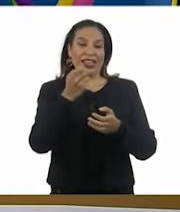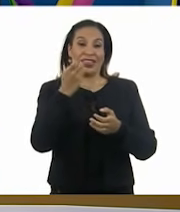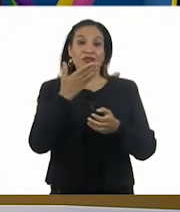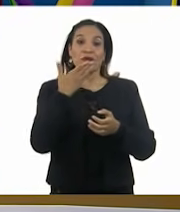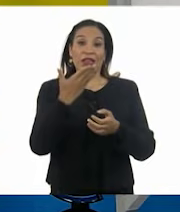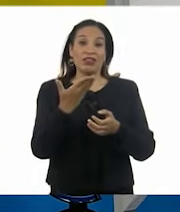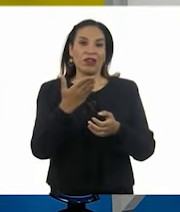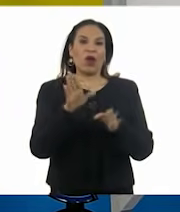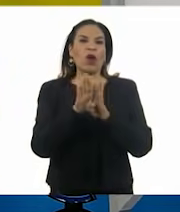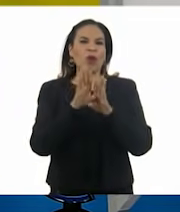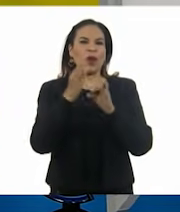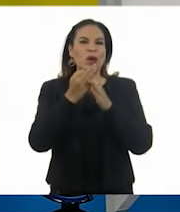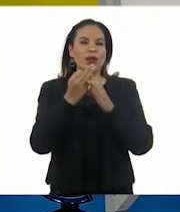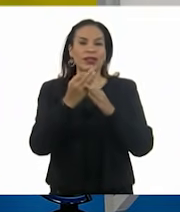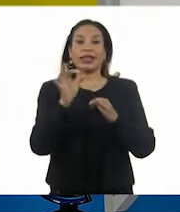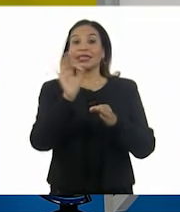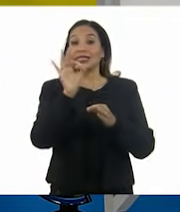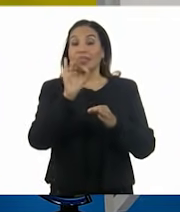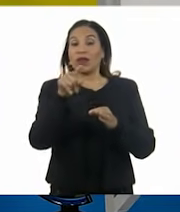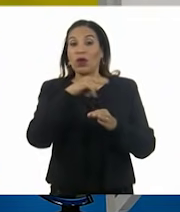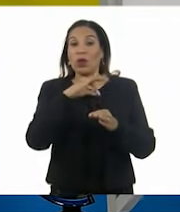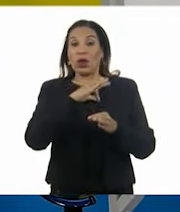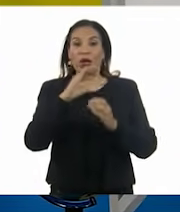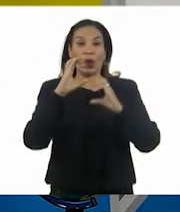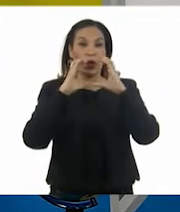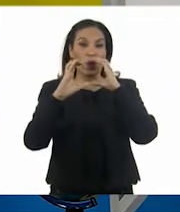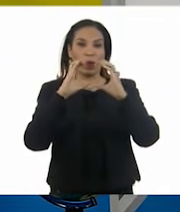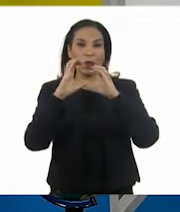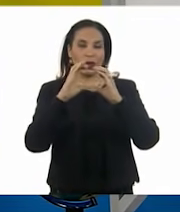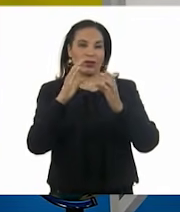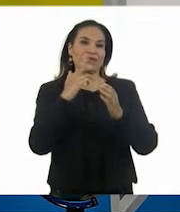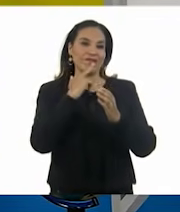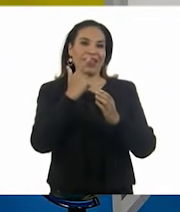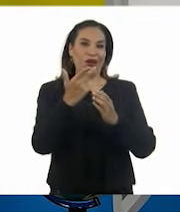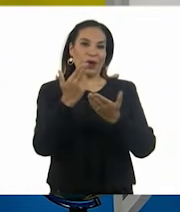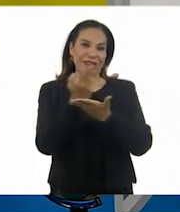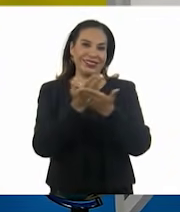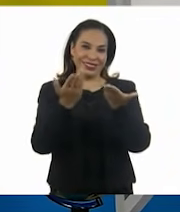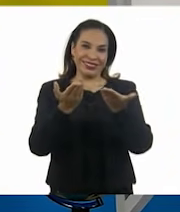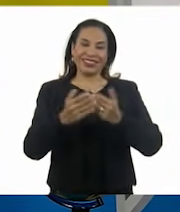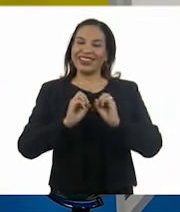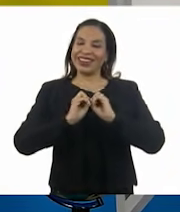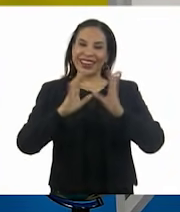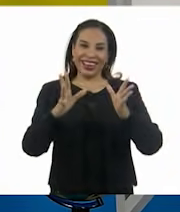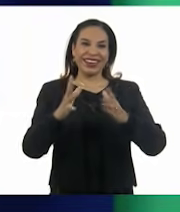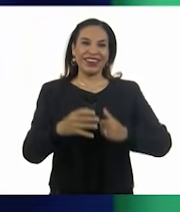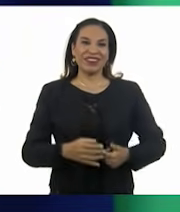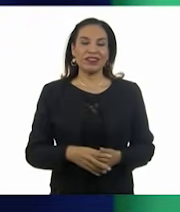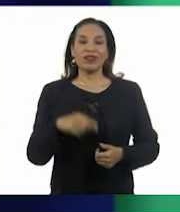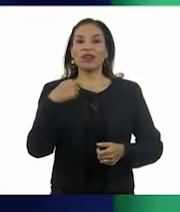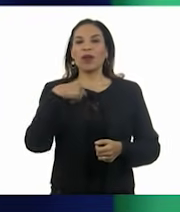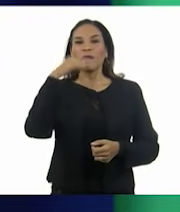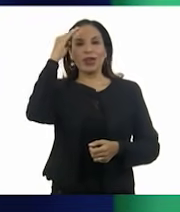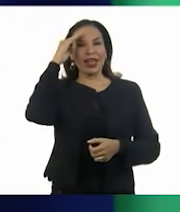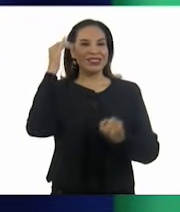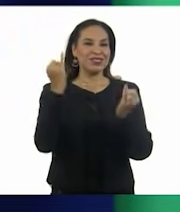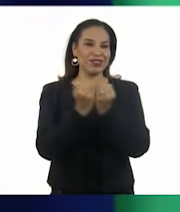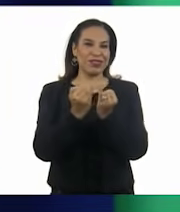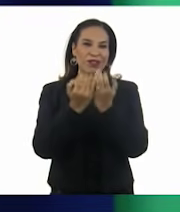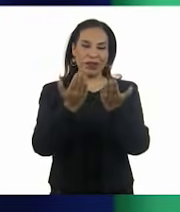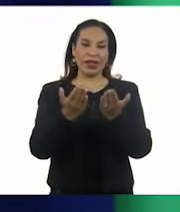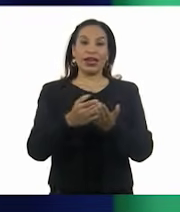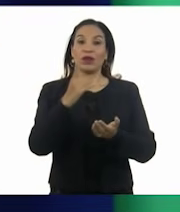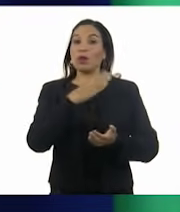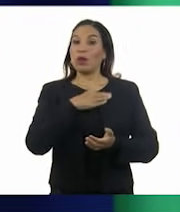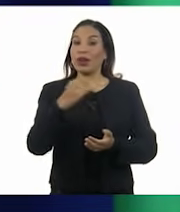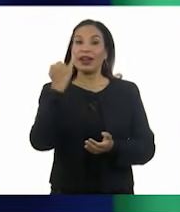bien. Bueno, creo que si hubiéramos podido comunicarnos hubiera quedado mucho mejor. ¡Claro! Yo también pienso lo mismo. Es